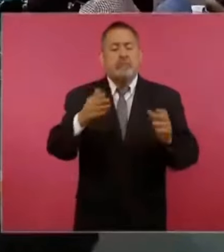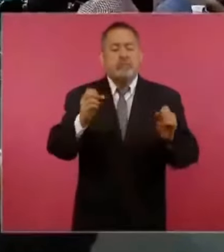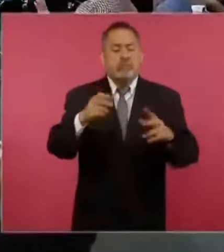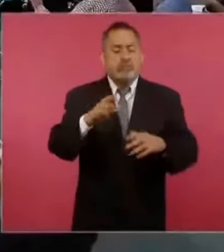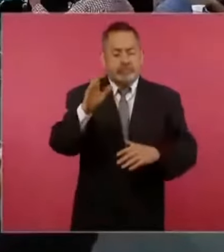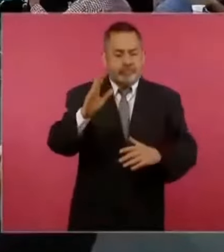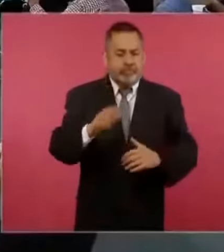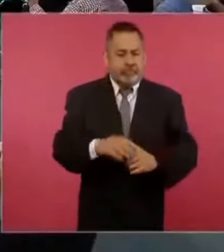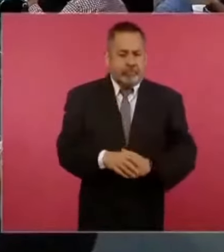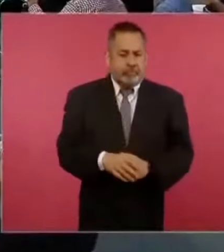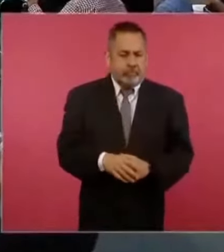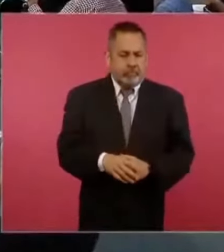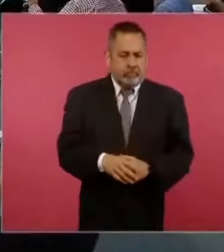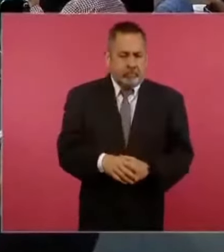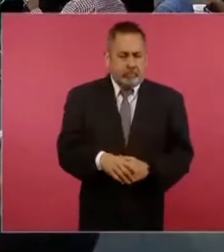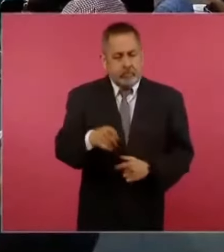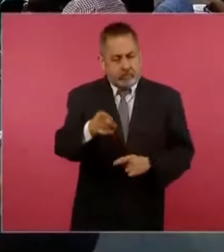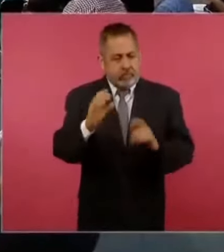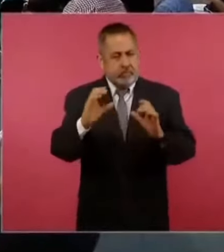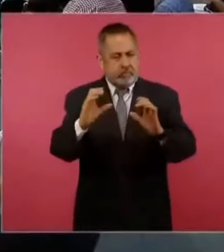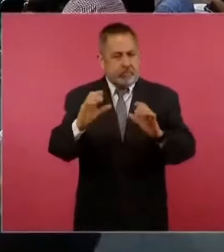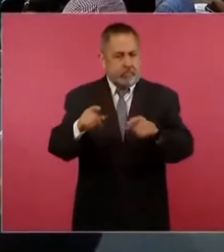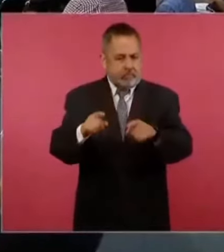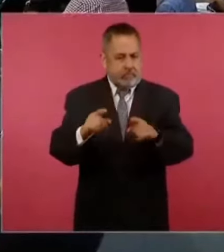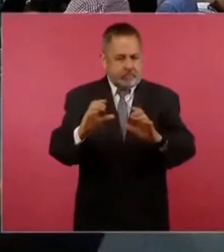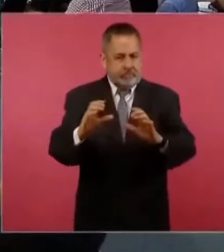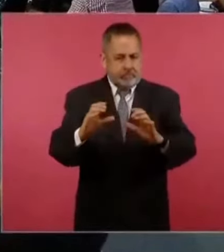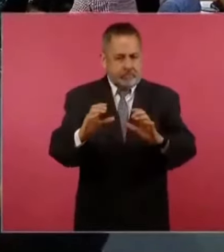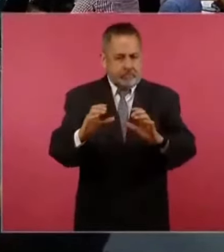pues hay que tener mucho cuidado